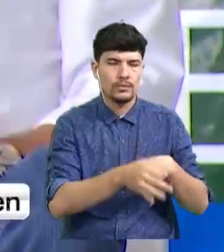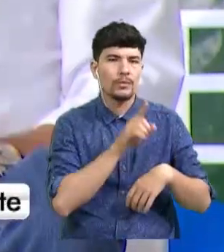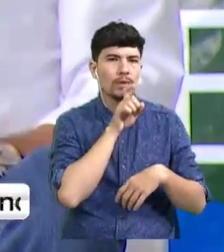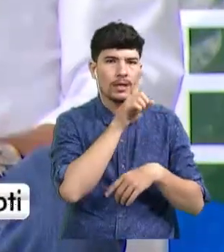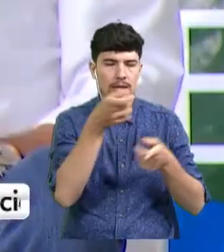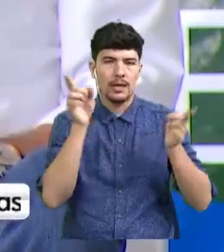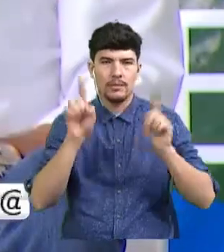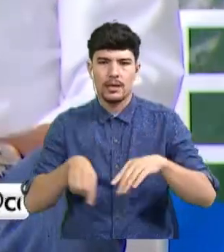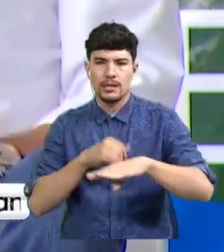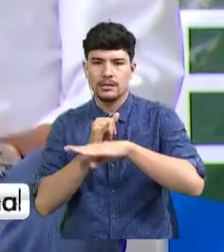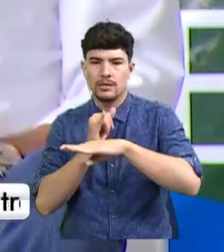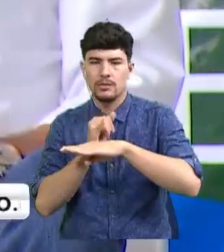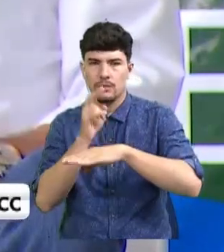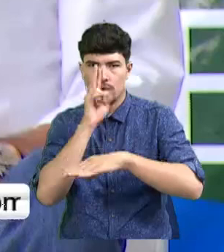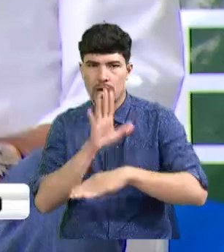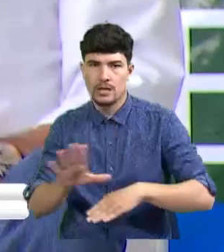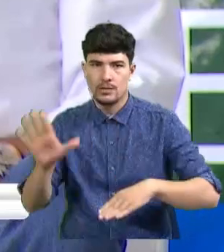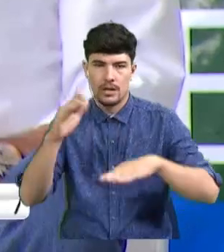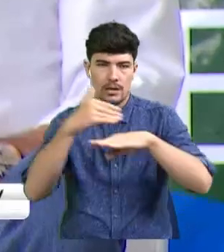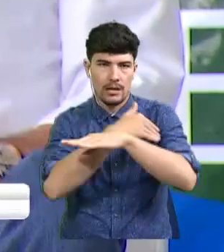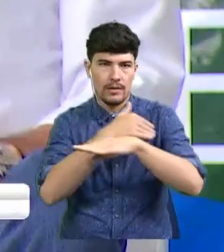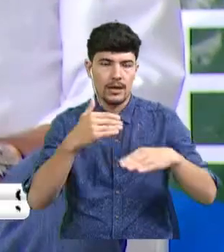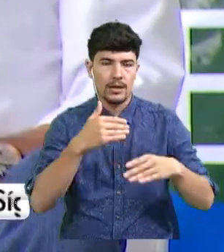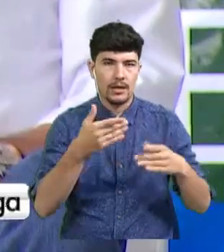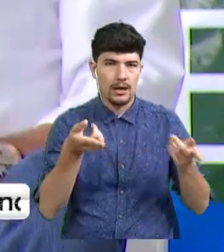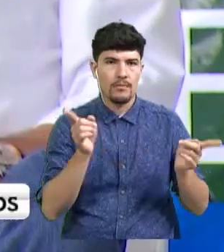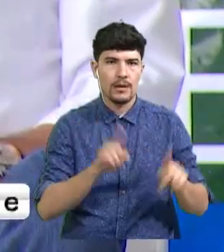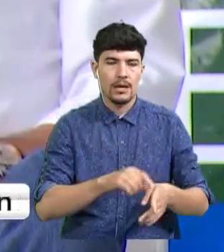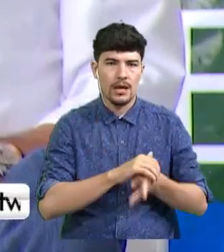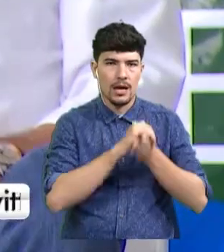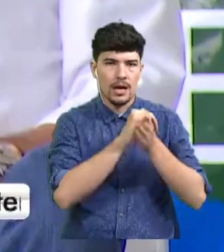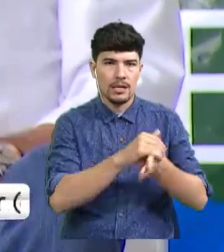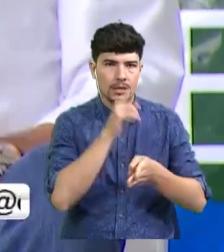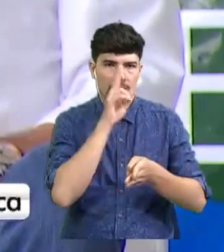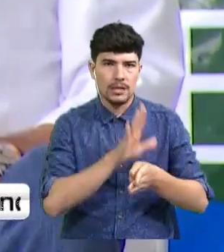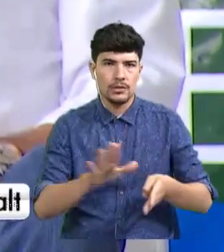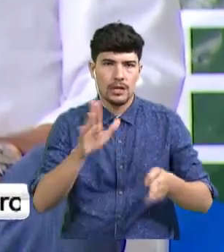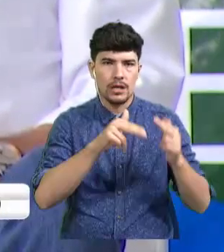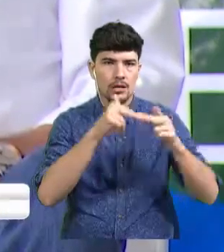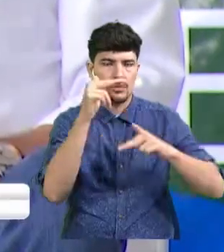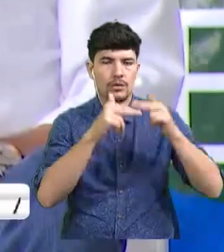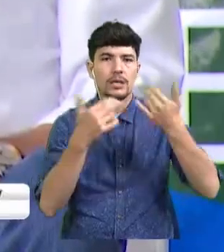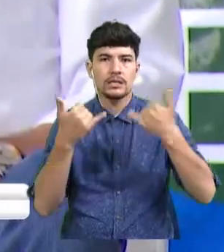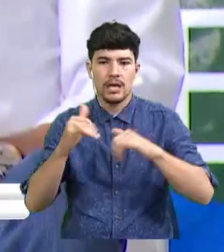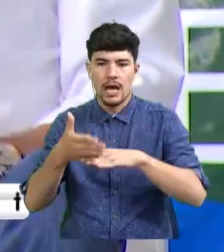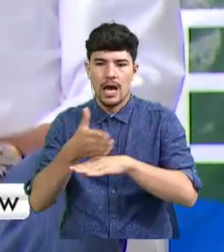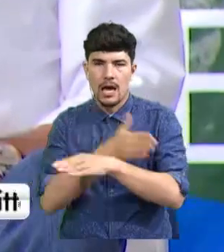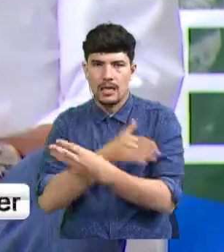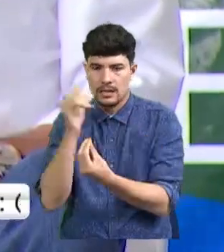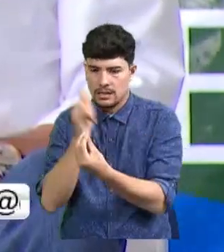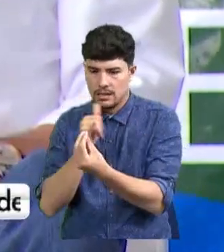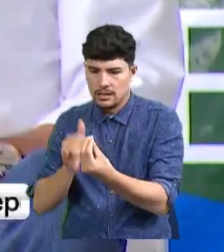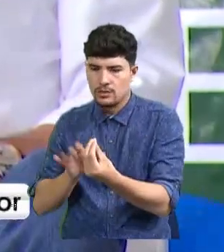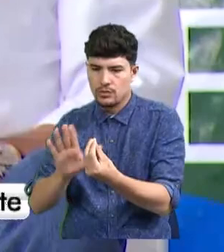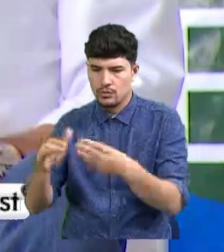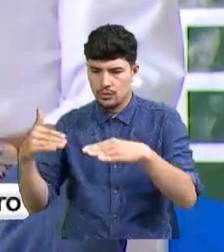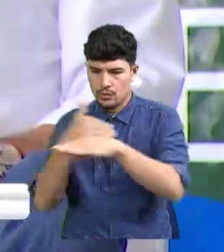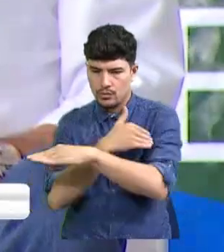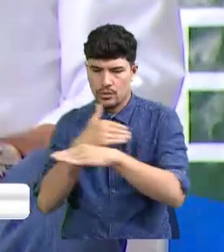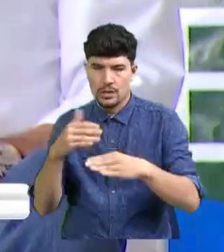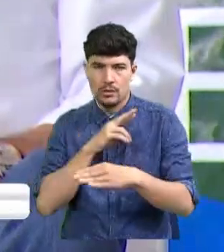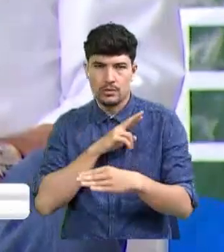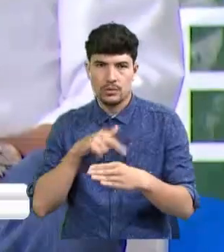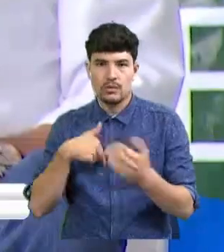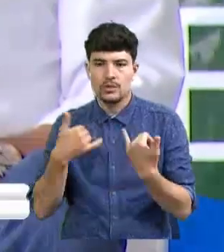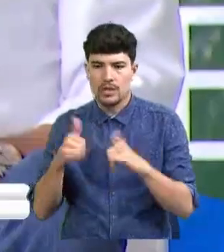Instituto Nacional de Vías, con la Agencia Nacional de Infraestructura, donde ya se tienen los estudios y diseños muy avanzados, donde